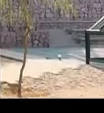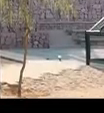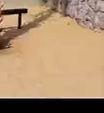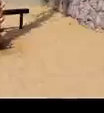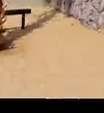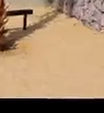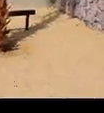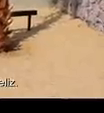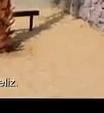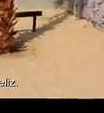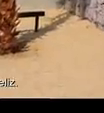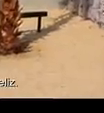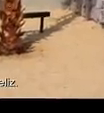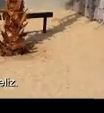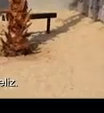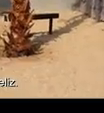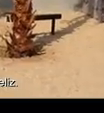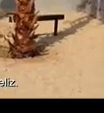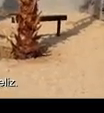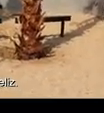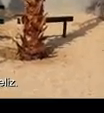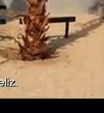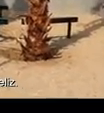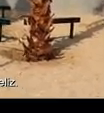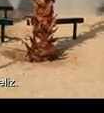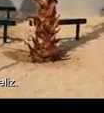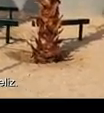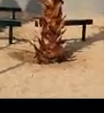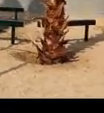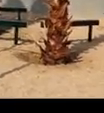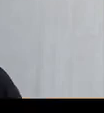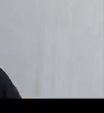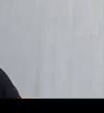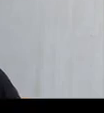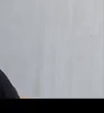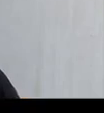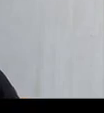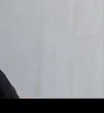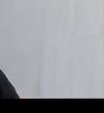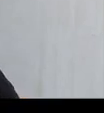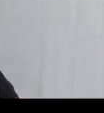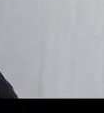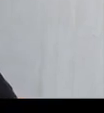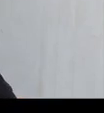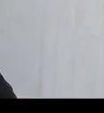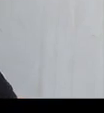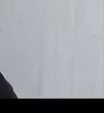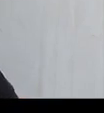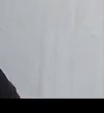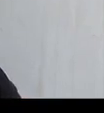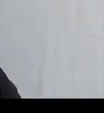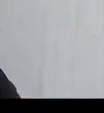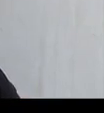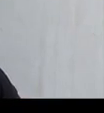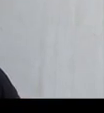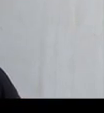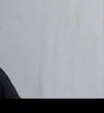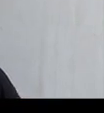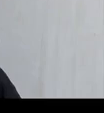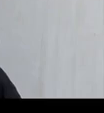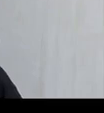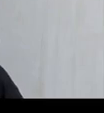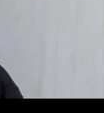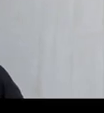Es una diferencia increíble, la gente sale más, está más agradecida, más feliz. Hay niños, hay jóvenes que están agarrando